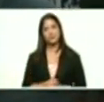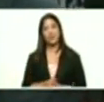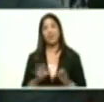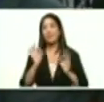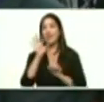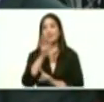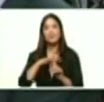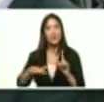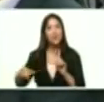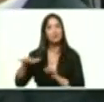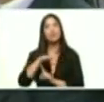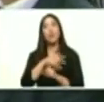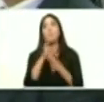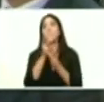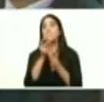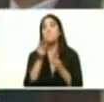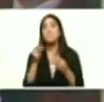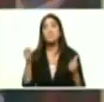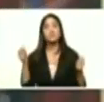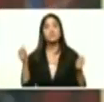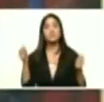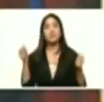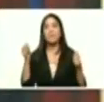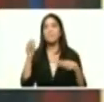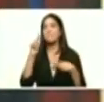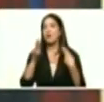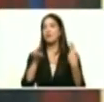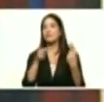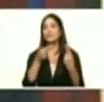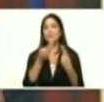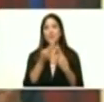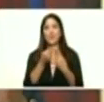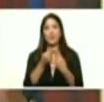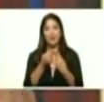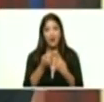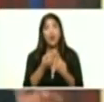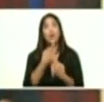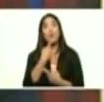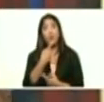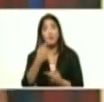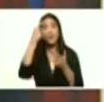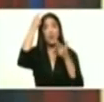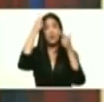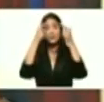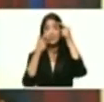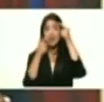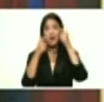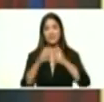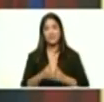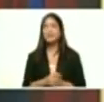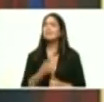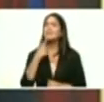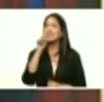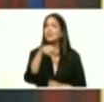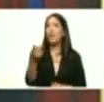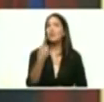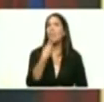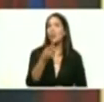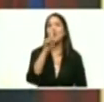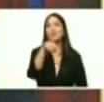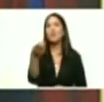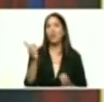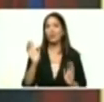escenario, podrán desaparecernos ya más nunca. Lo dijo el comandante Hugo Chávez. No lo dijo Elías. ¿Cuántas veces lo dijo?